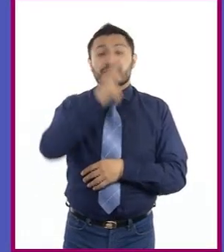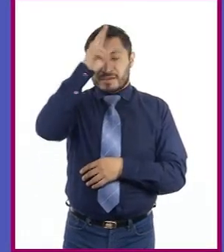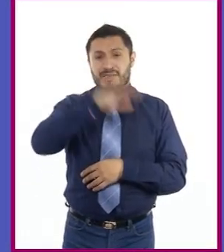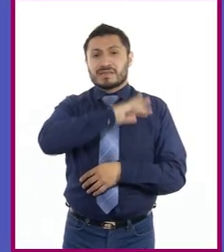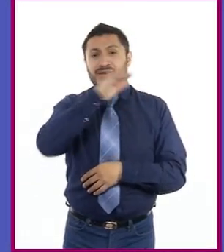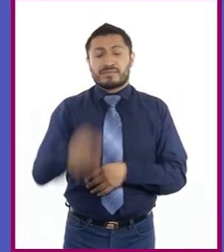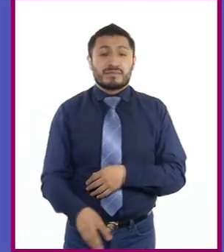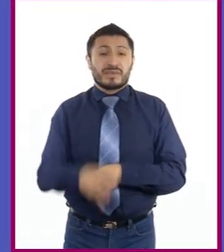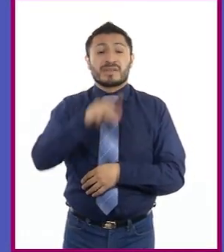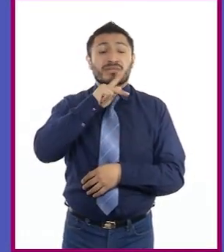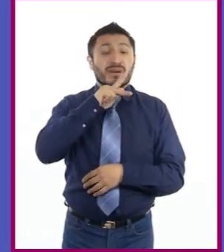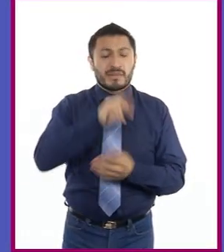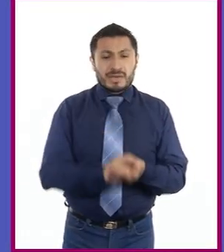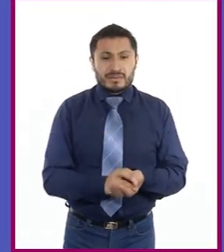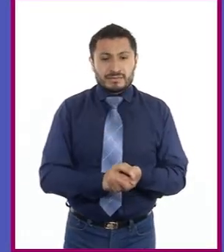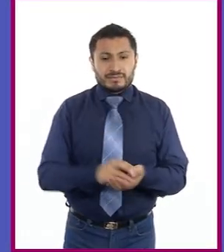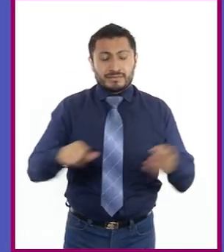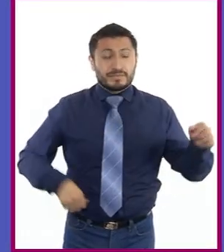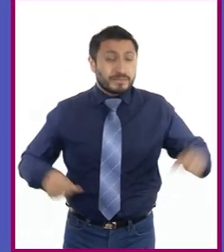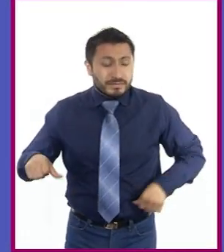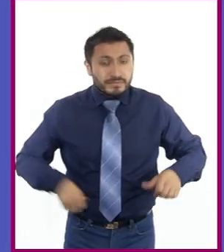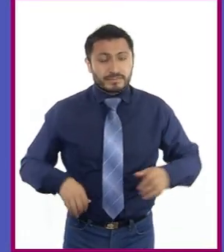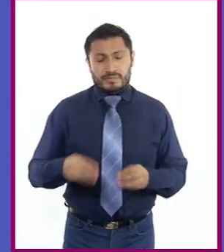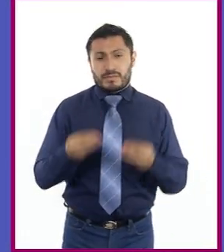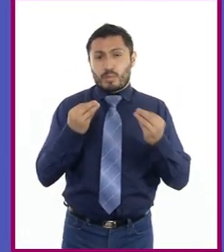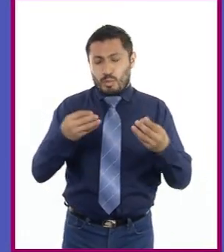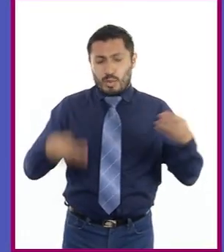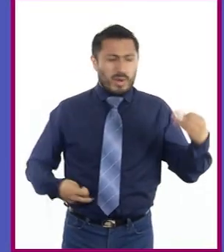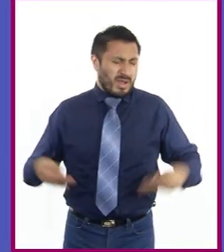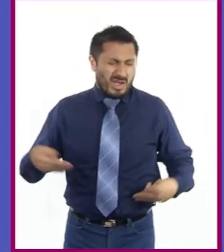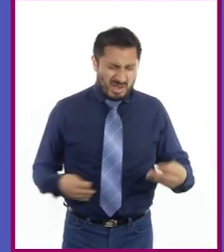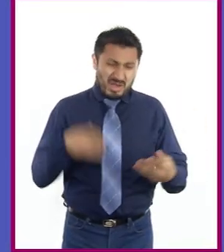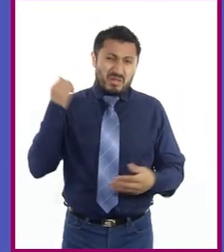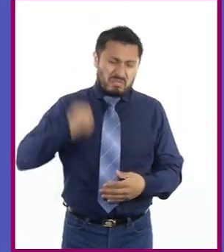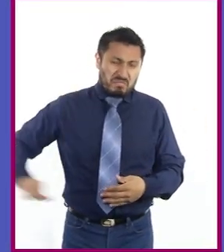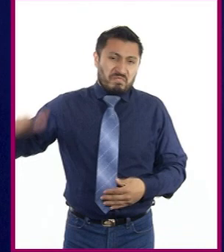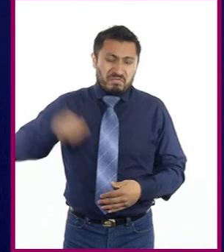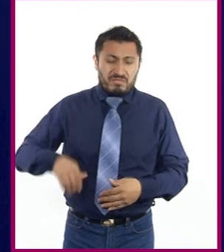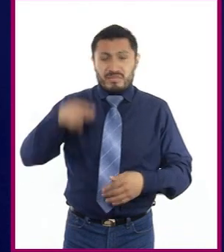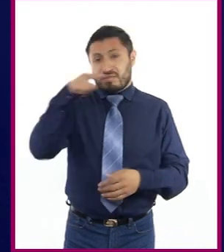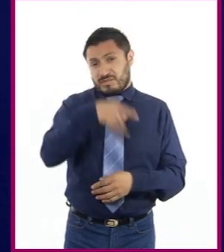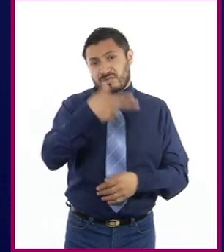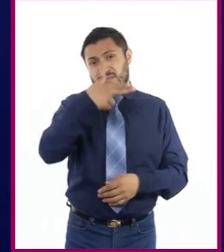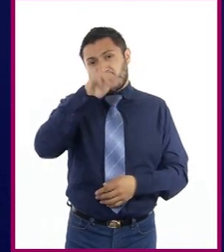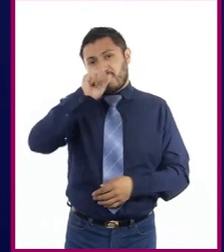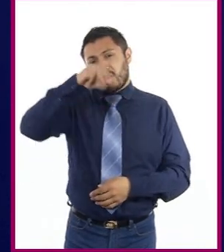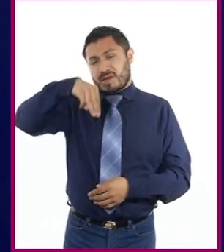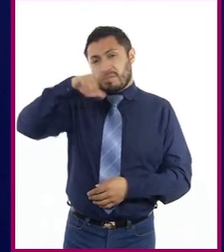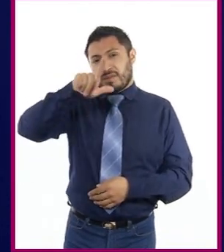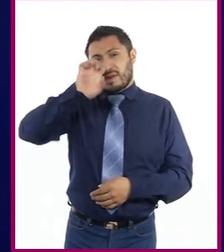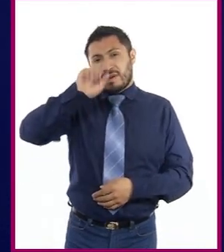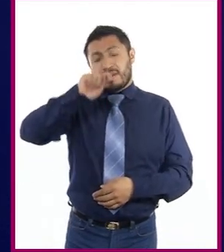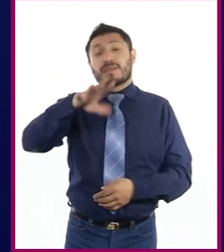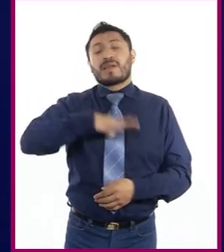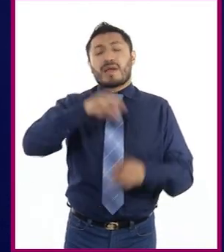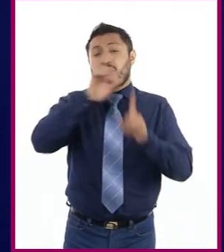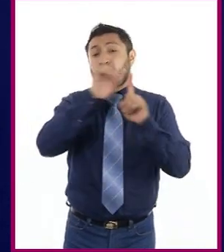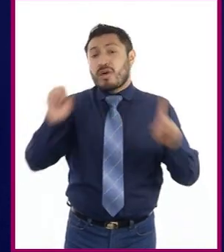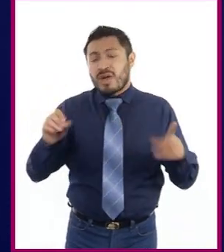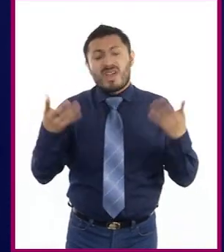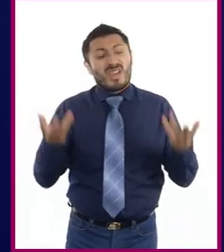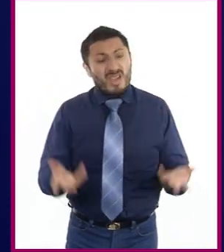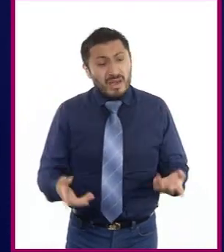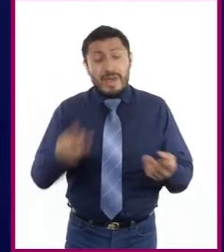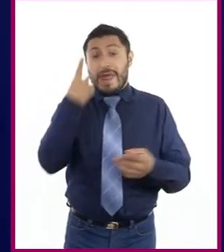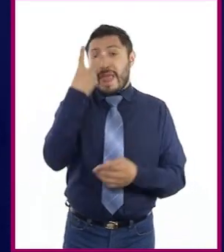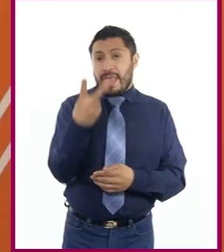Acciones. Como la mayoría de las obras de teatro clásico, en el caso de Hamlet, está organizada básicamente